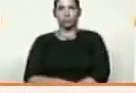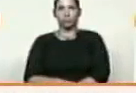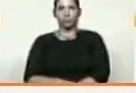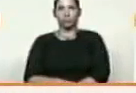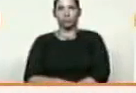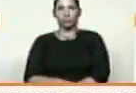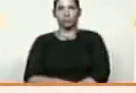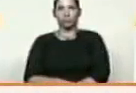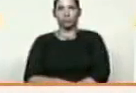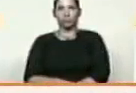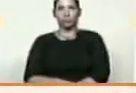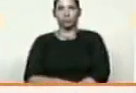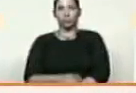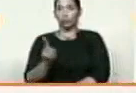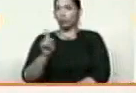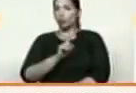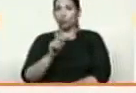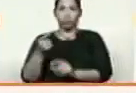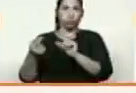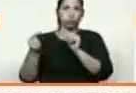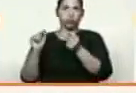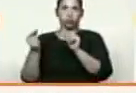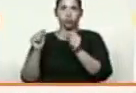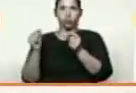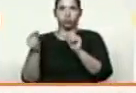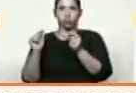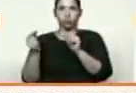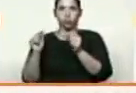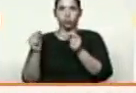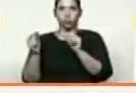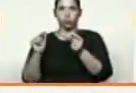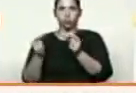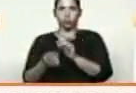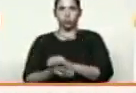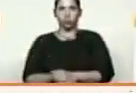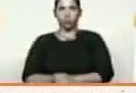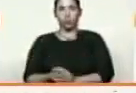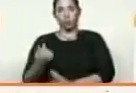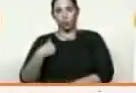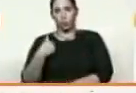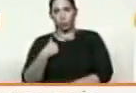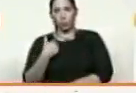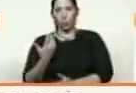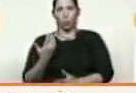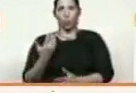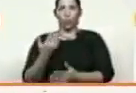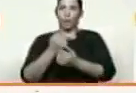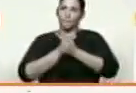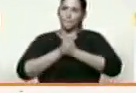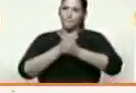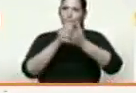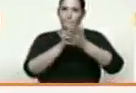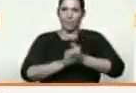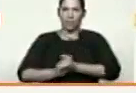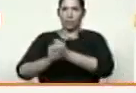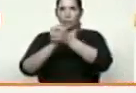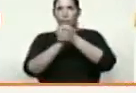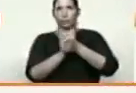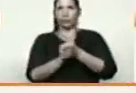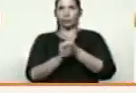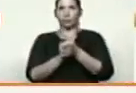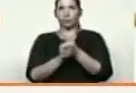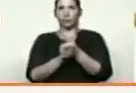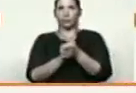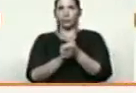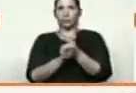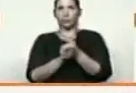pero no a debatir. Y yo deseo, mis queridos colegas y amigas y amigos, que en lo